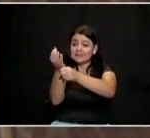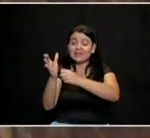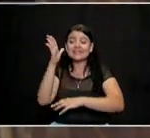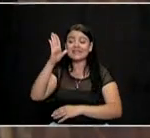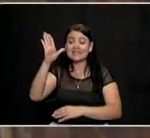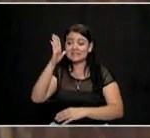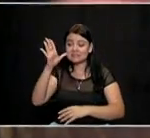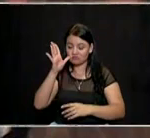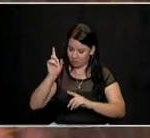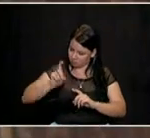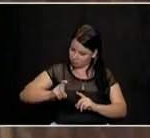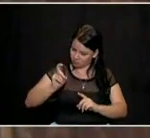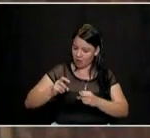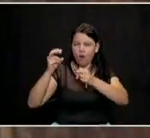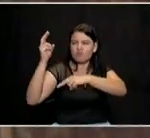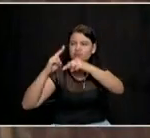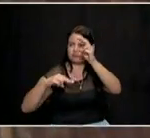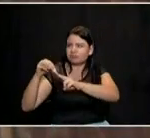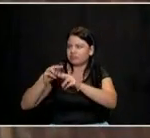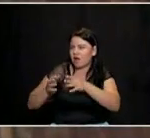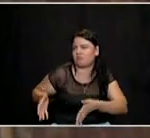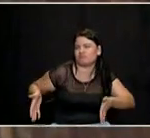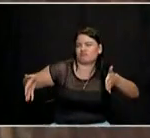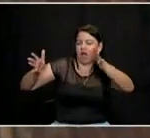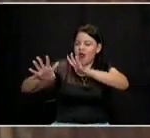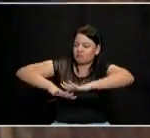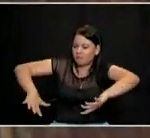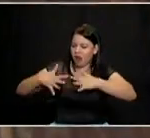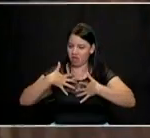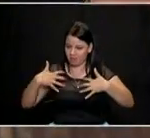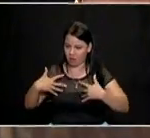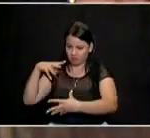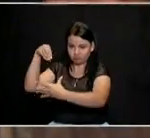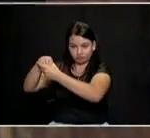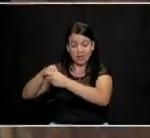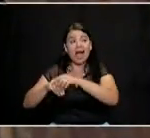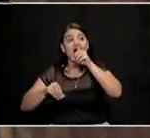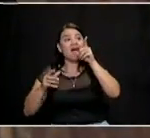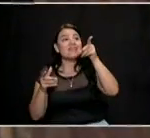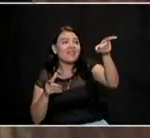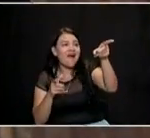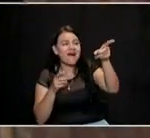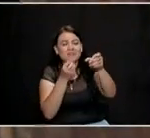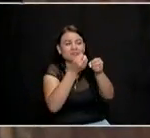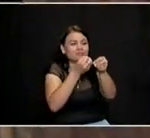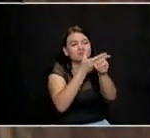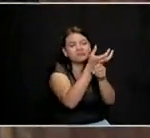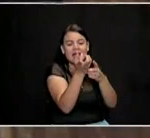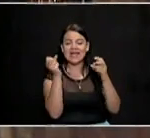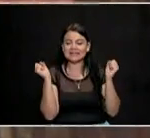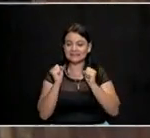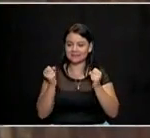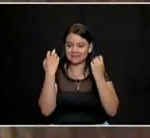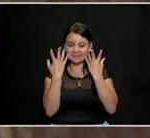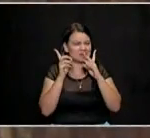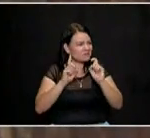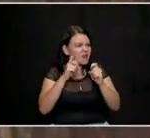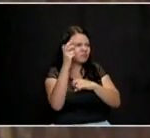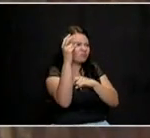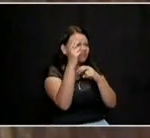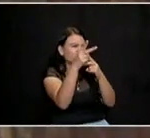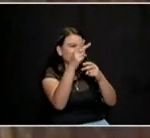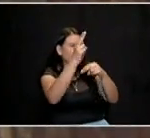en el en santelena vamos a construir el parque de las flores así como es el parque del café y vamos a convertir a medellín todo un